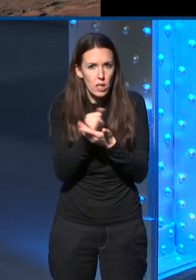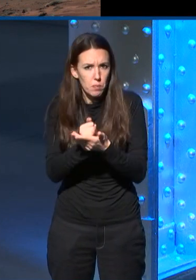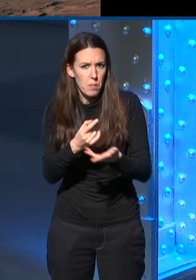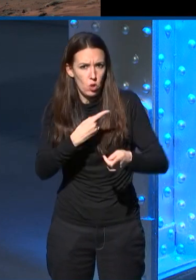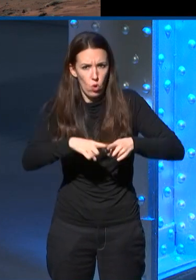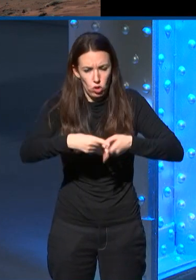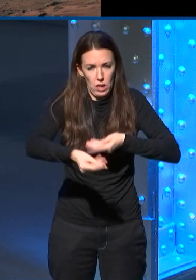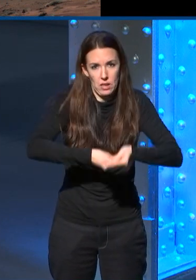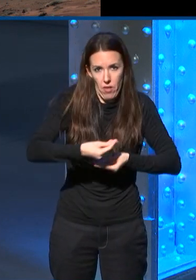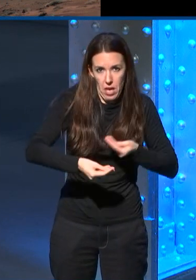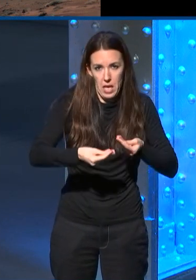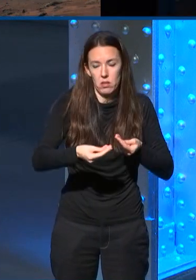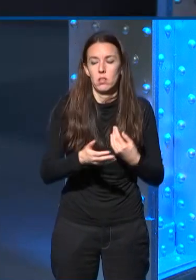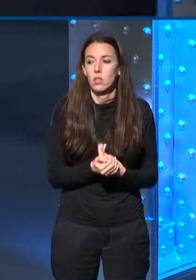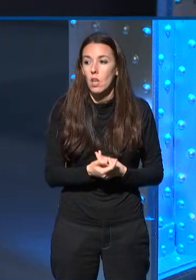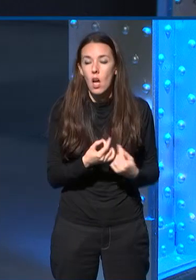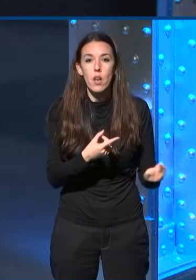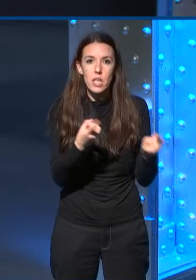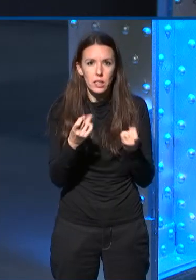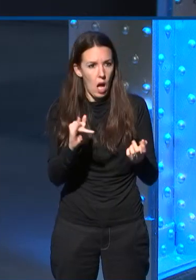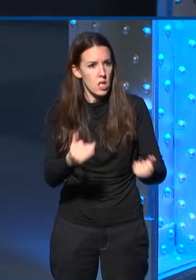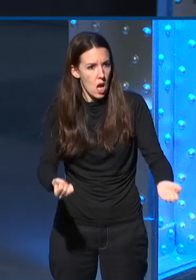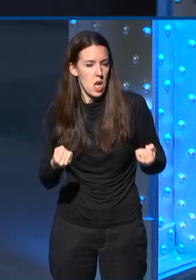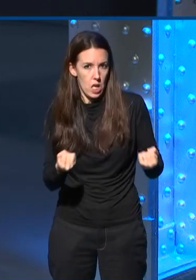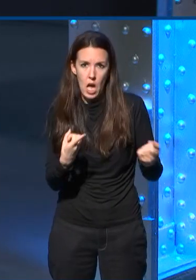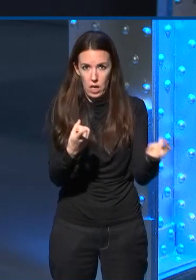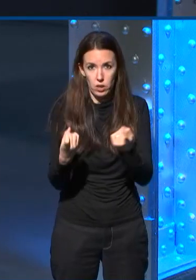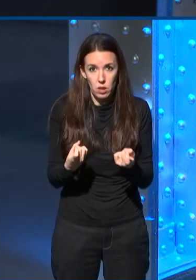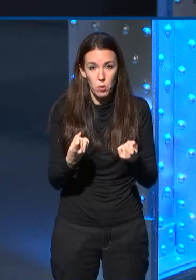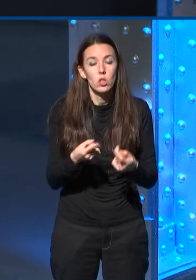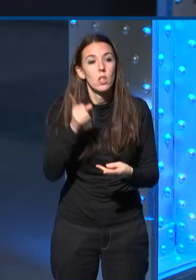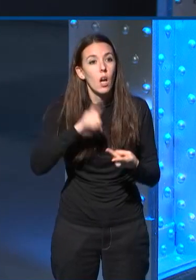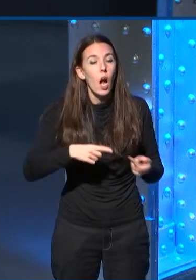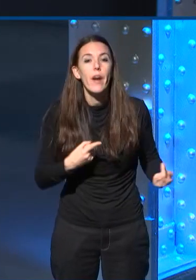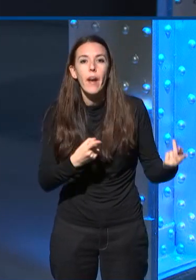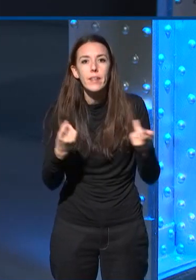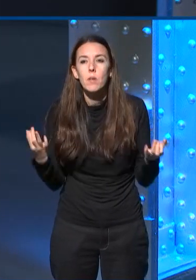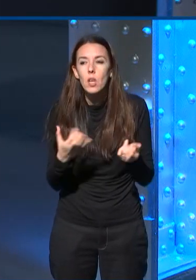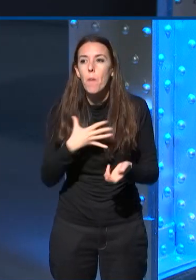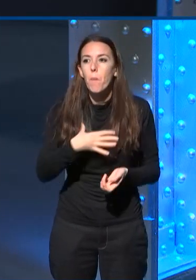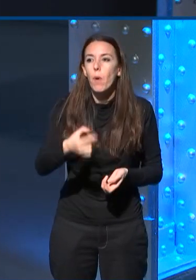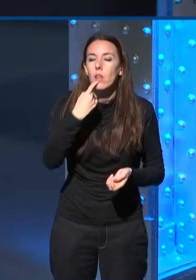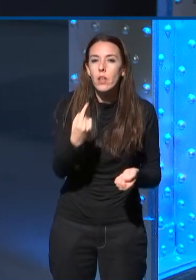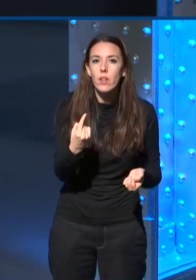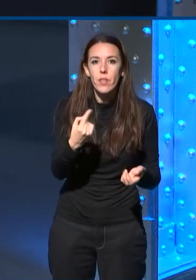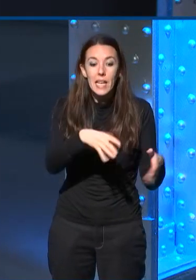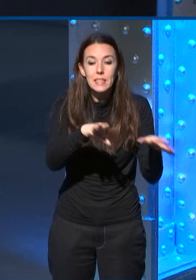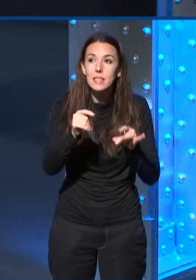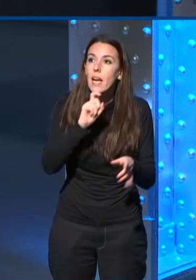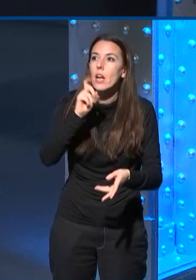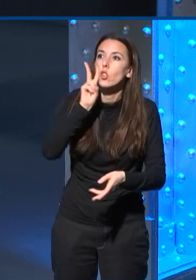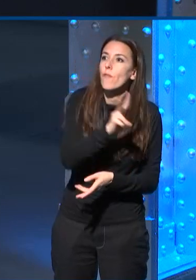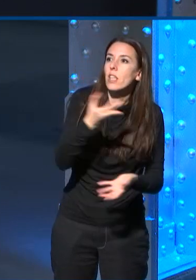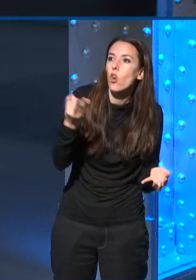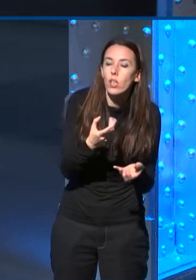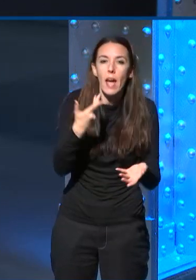cosas. Necesitamos tener energía. Necesitamos poder decirle a la Tierra qué estamos viendo, qué